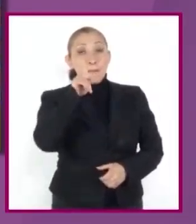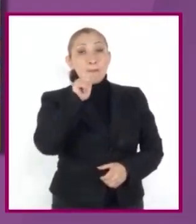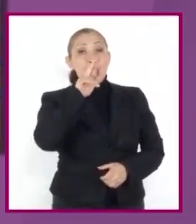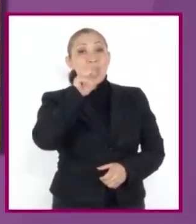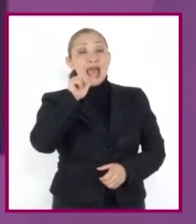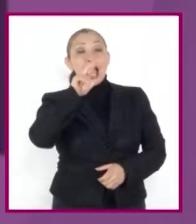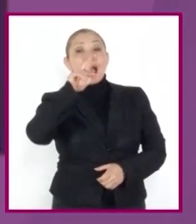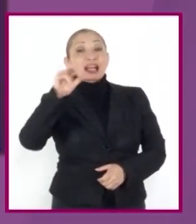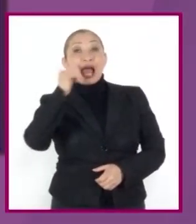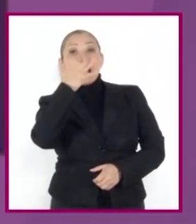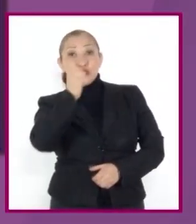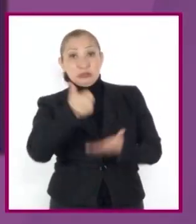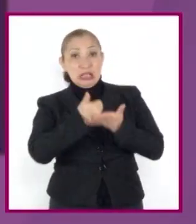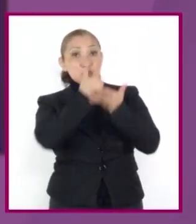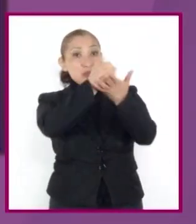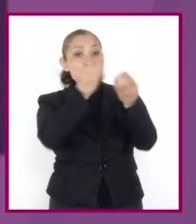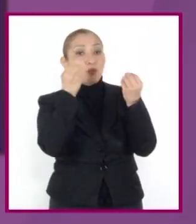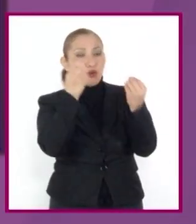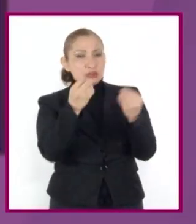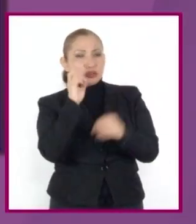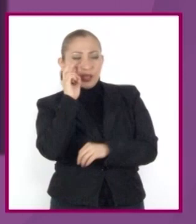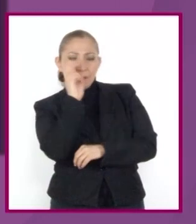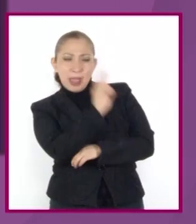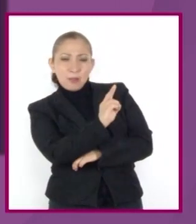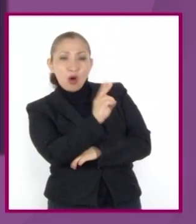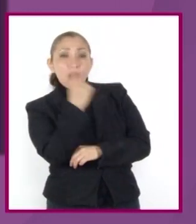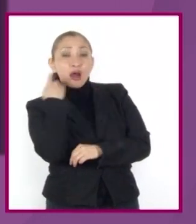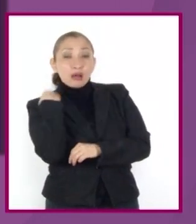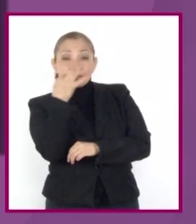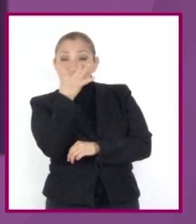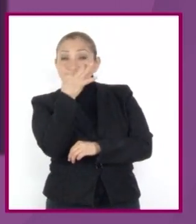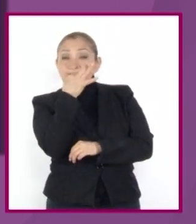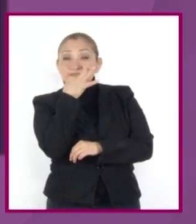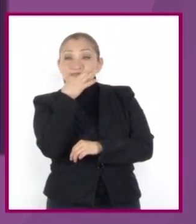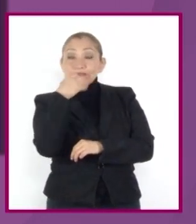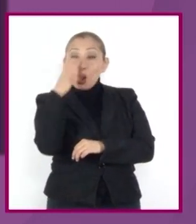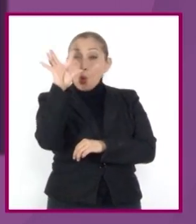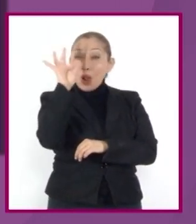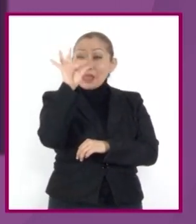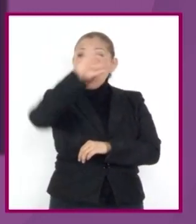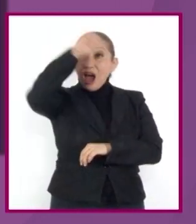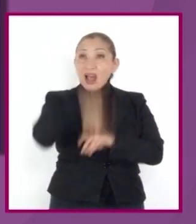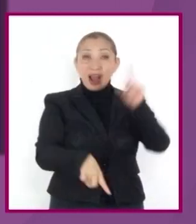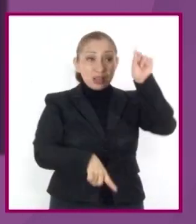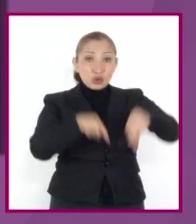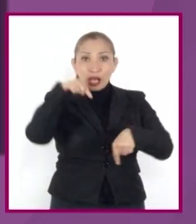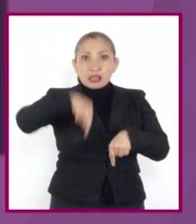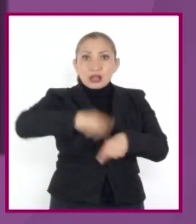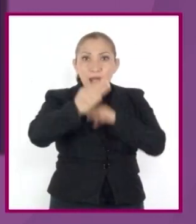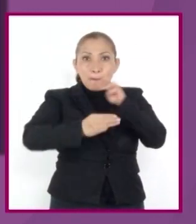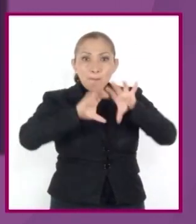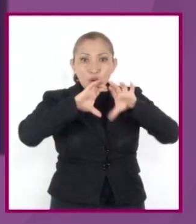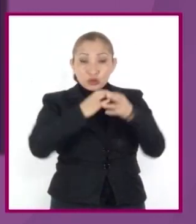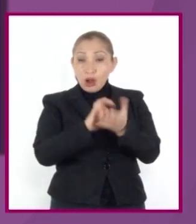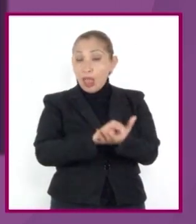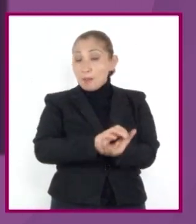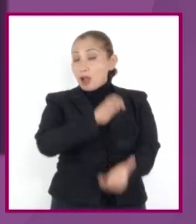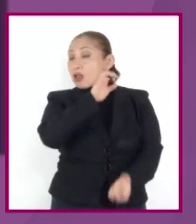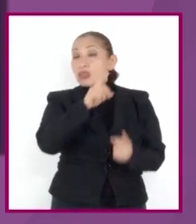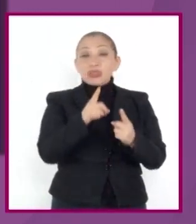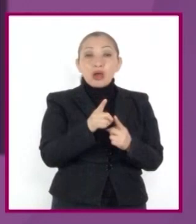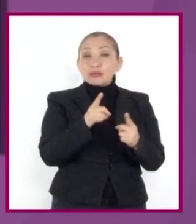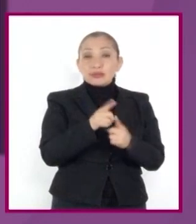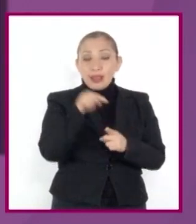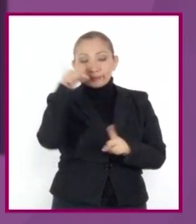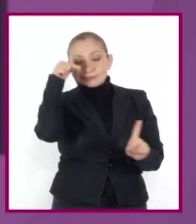es un invento de gran utilidad si consideramos que cada segundo caen 40 rayos en el planeta. La mayoría de ellos